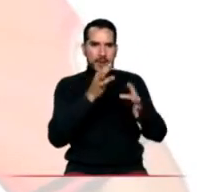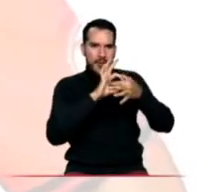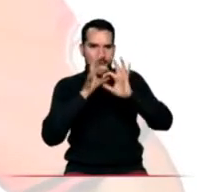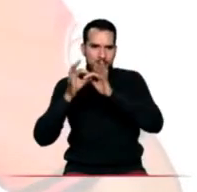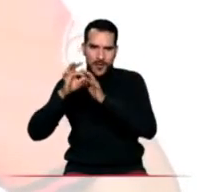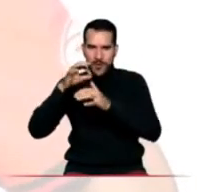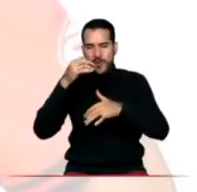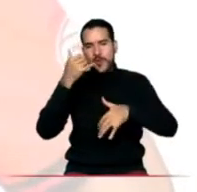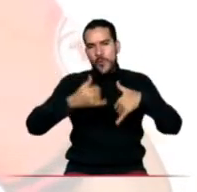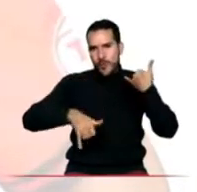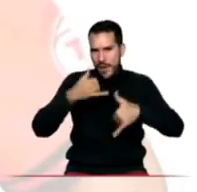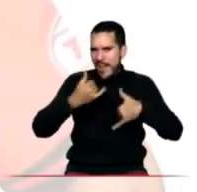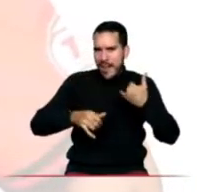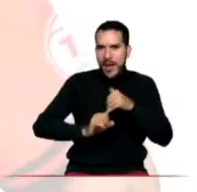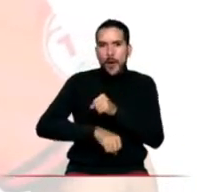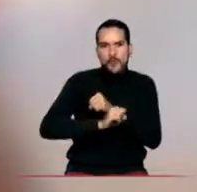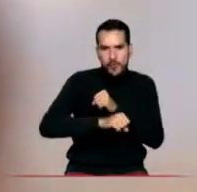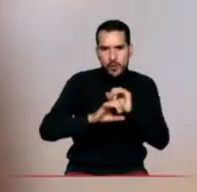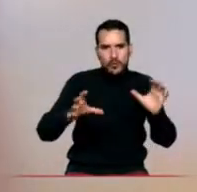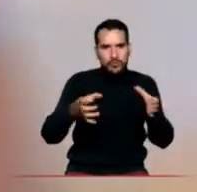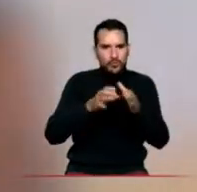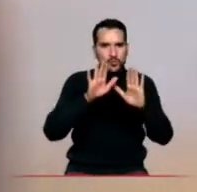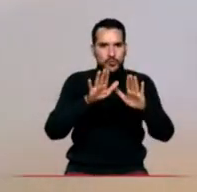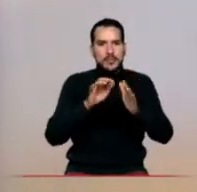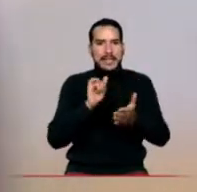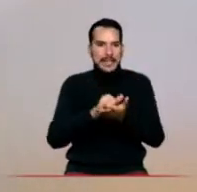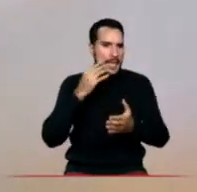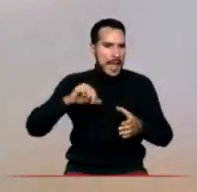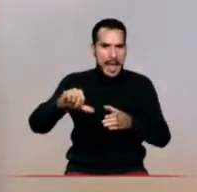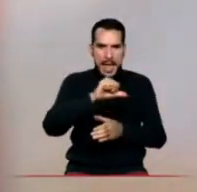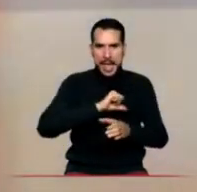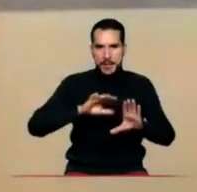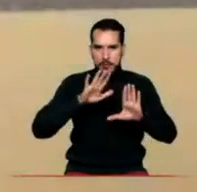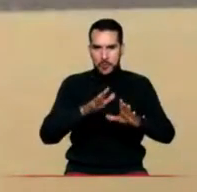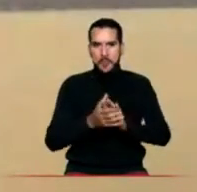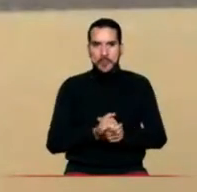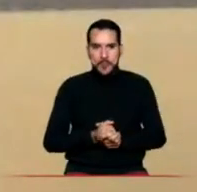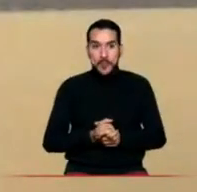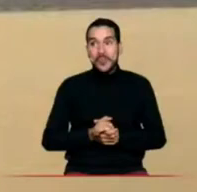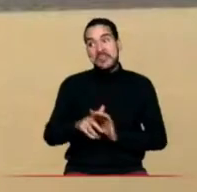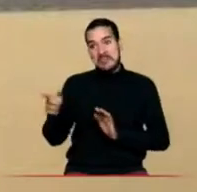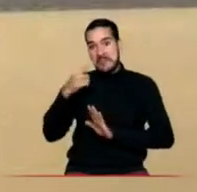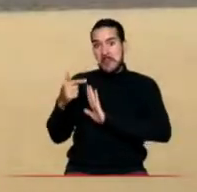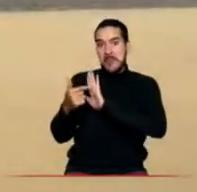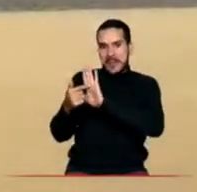rama o en lo que tiene que ver con la parte fémina. Con esta imagen con la que